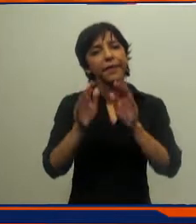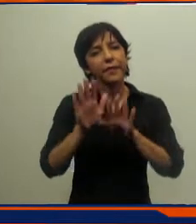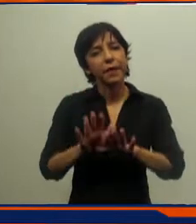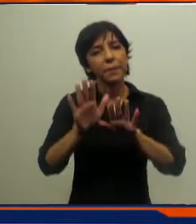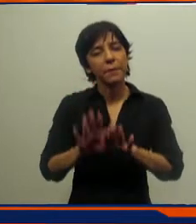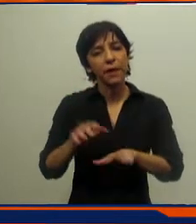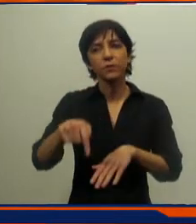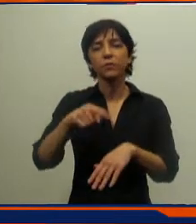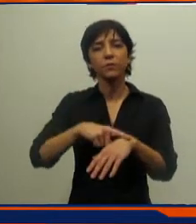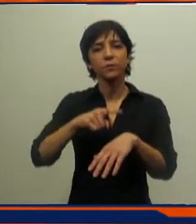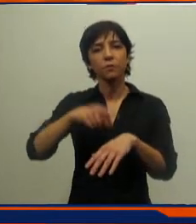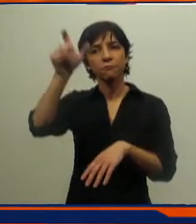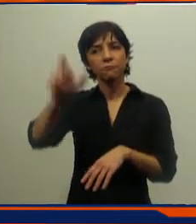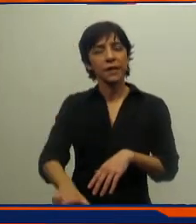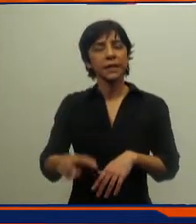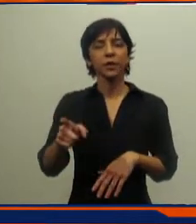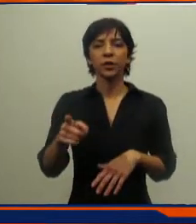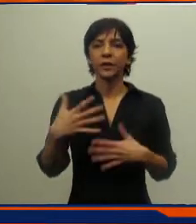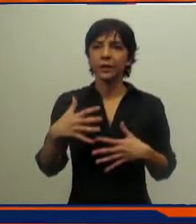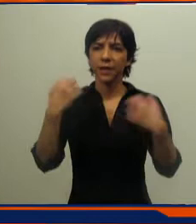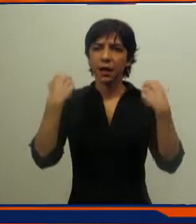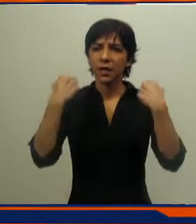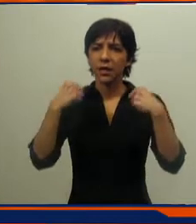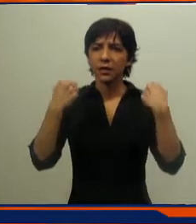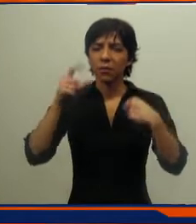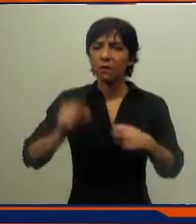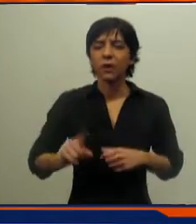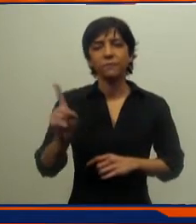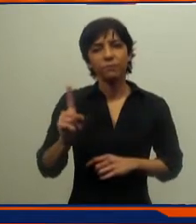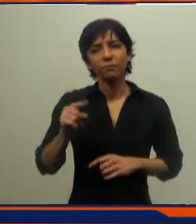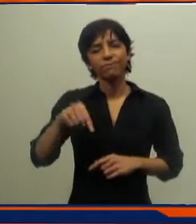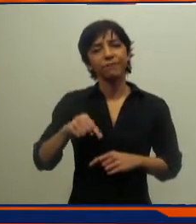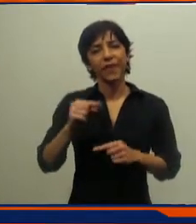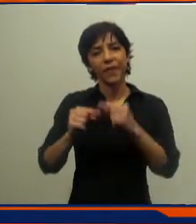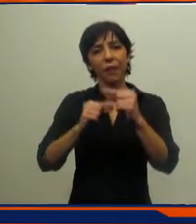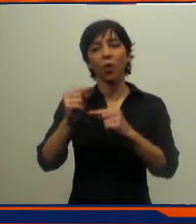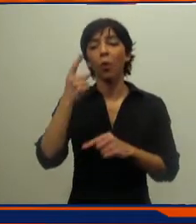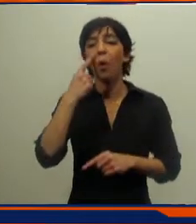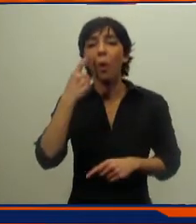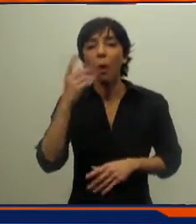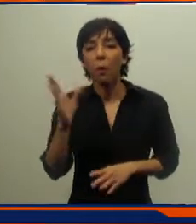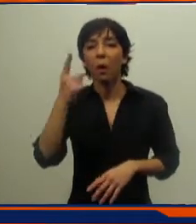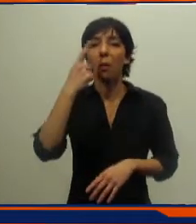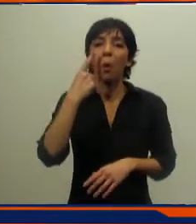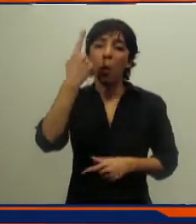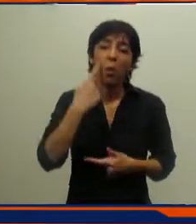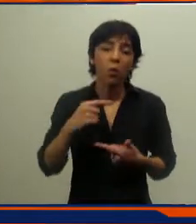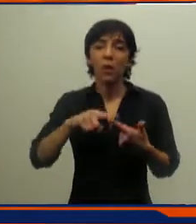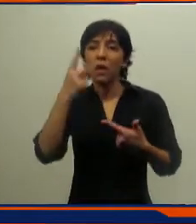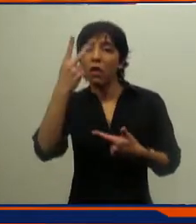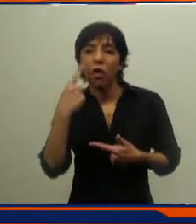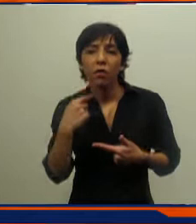y vamos a aflojar un poco la carga de trabajo para ver si en 24 o 48 horas ya está bien para poder